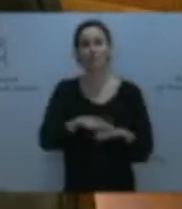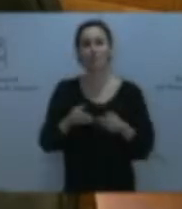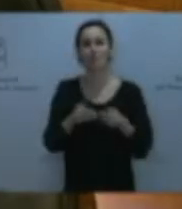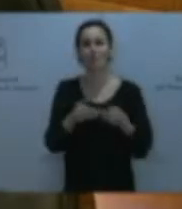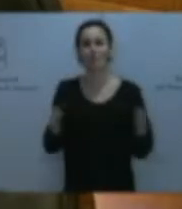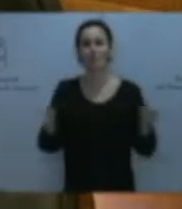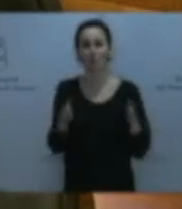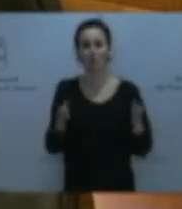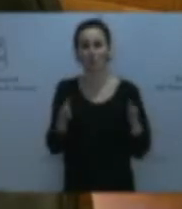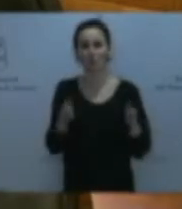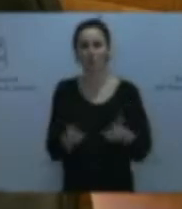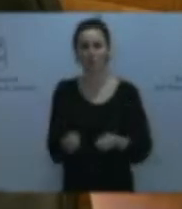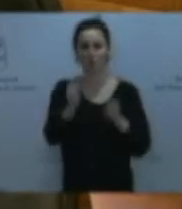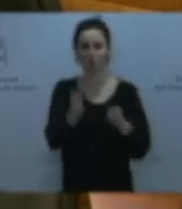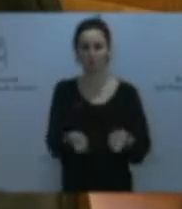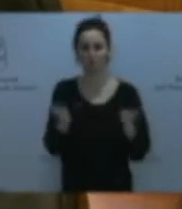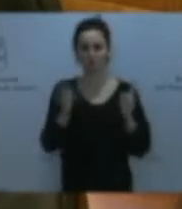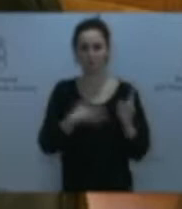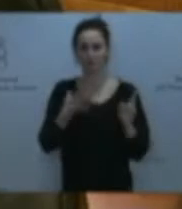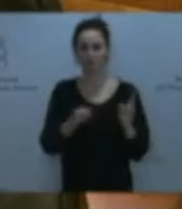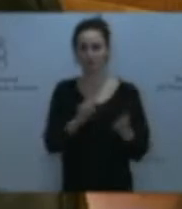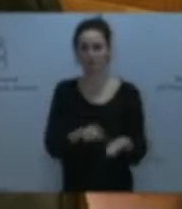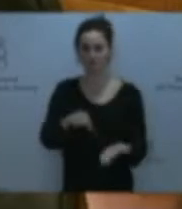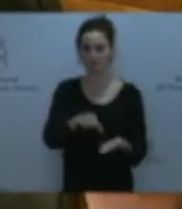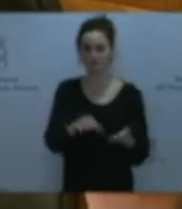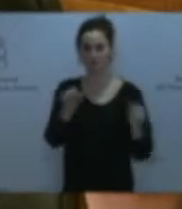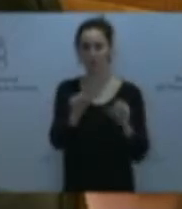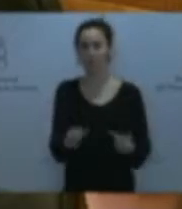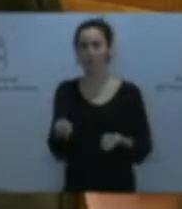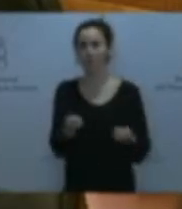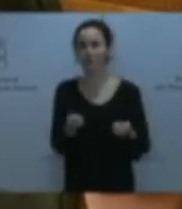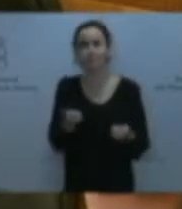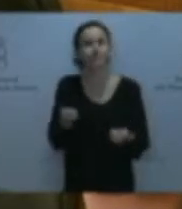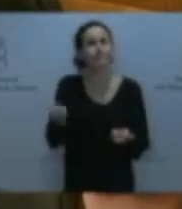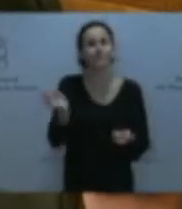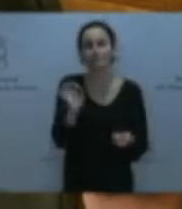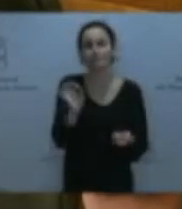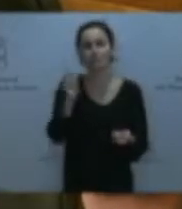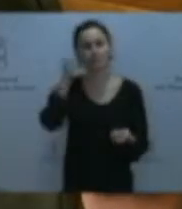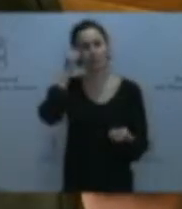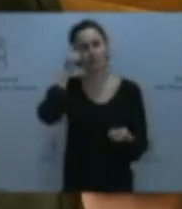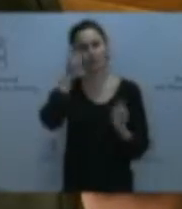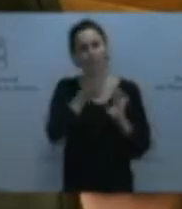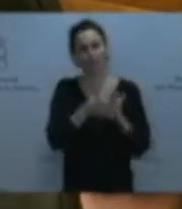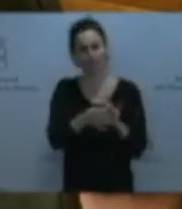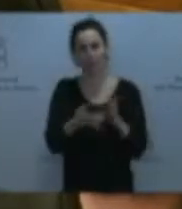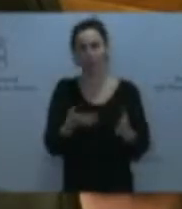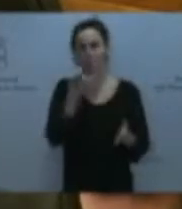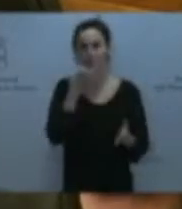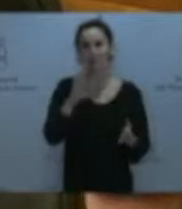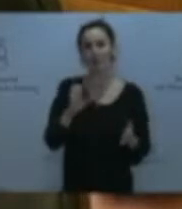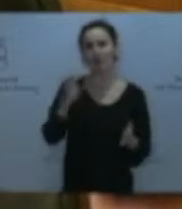de la suelta de agua? Si es que ustedes lo exigieron así, lo controlaron o sabían algo al respecto, si EDP,